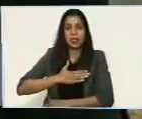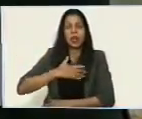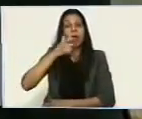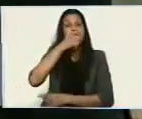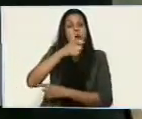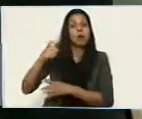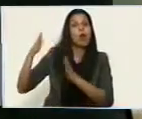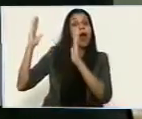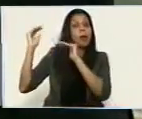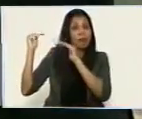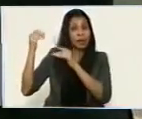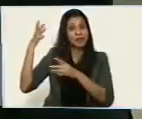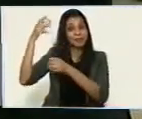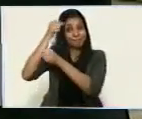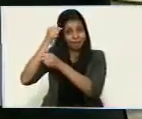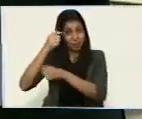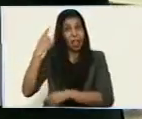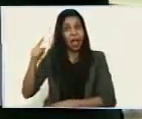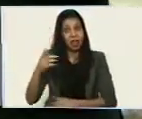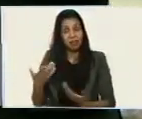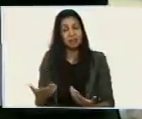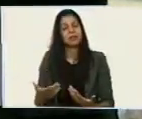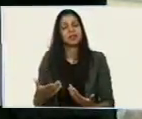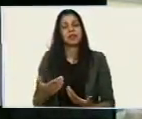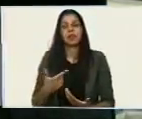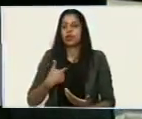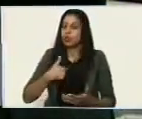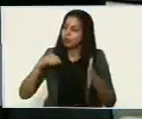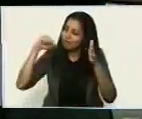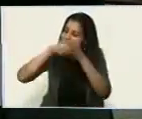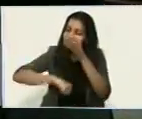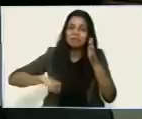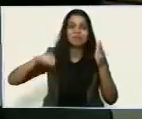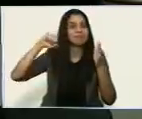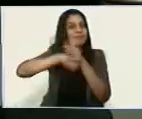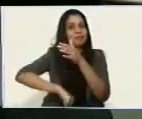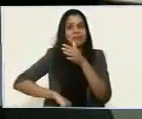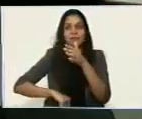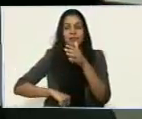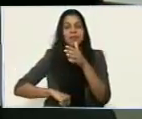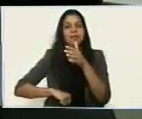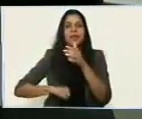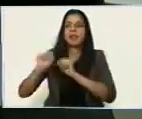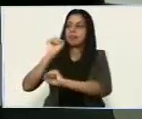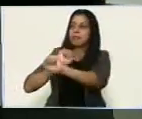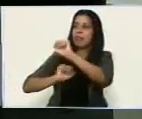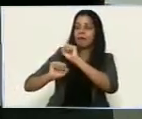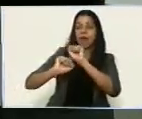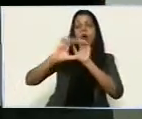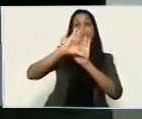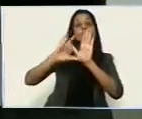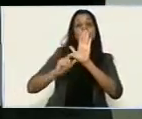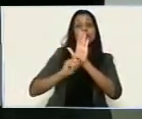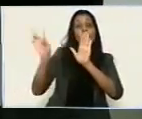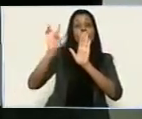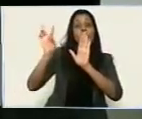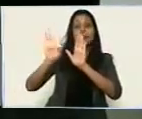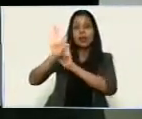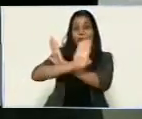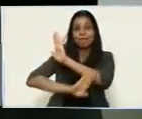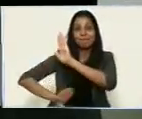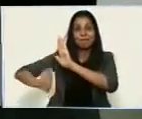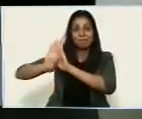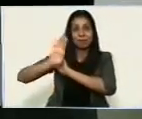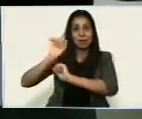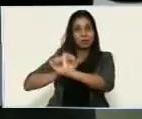esperanza. Juro que haré lo que tenga que hacer por defender la Constitución de la República Bolivariana de